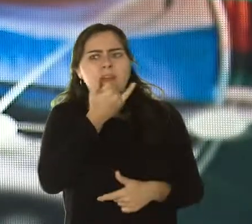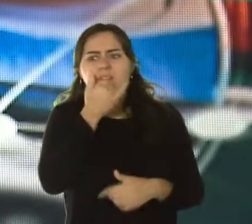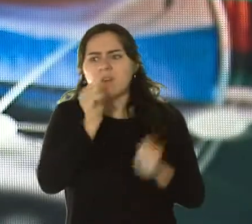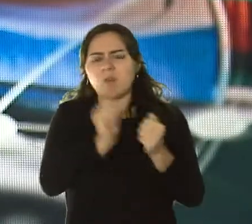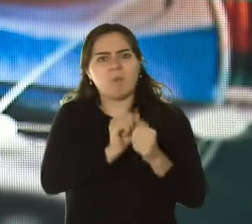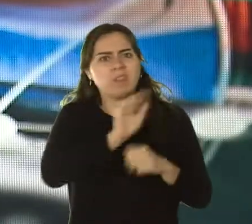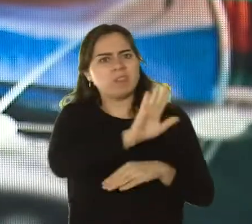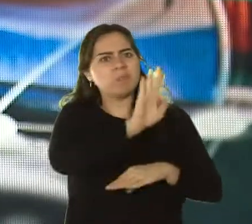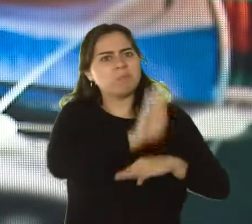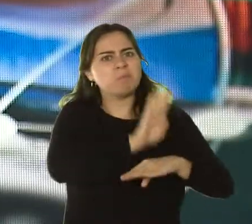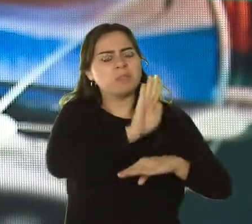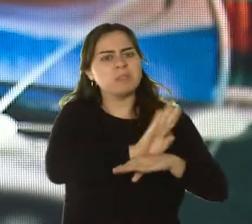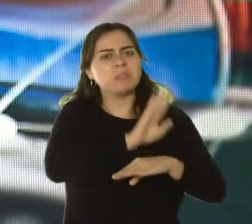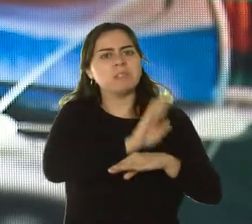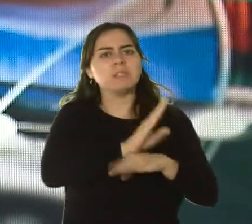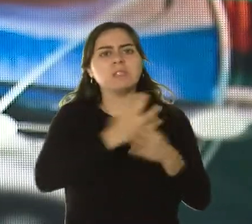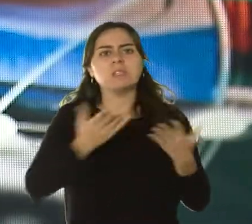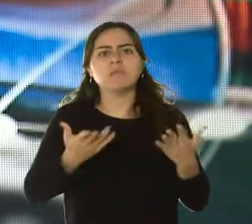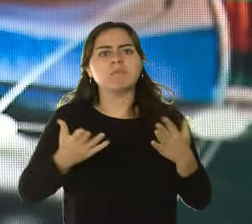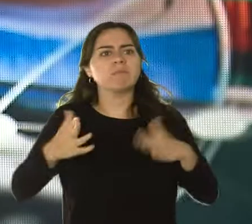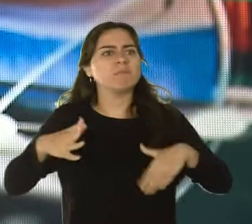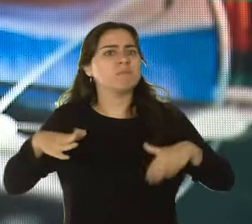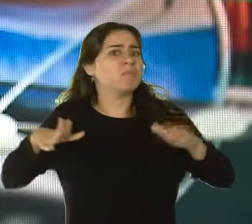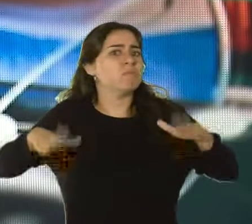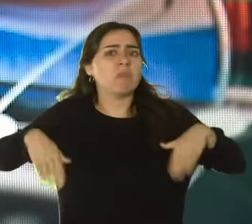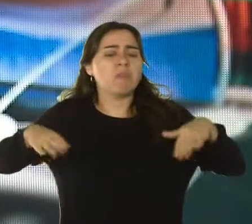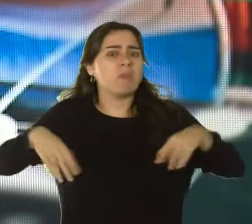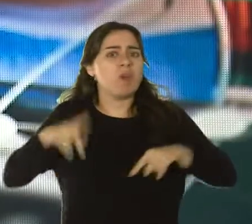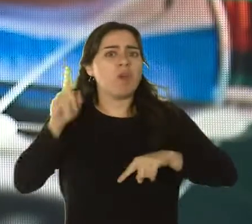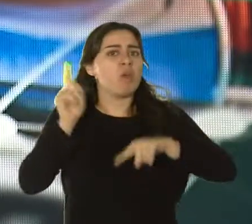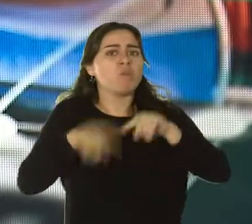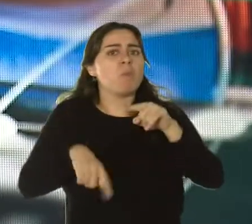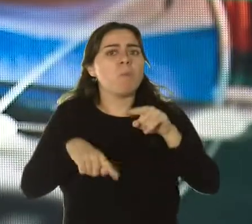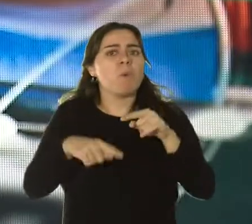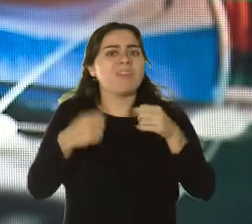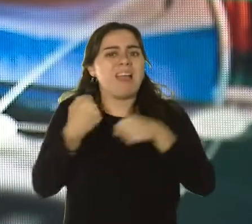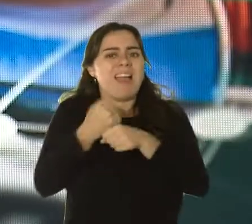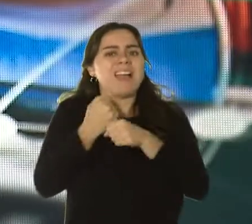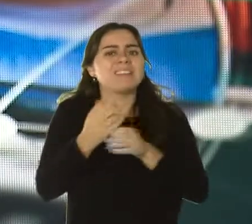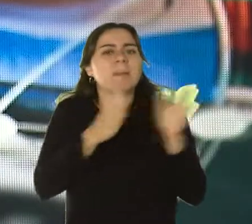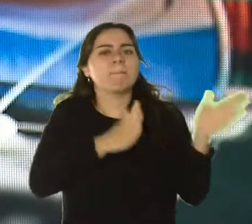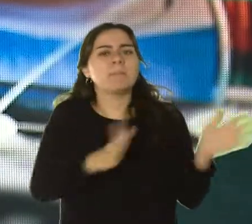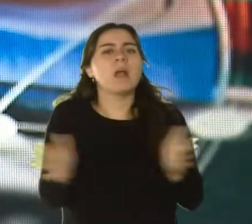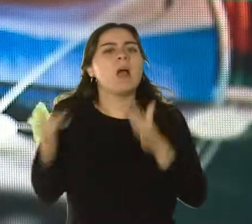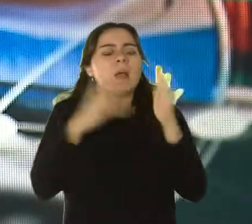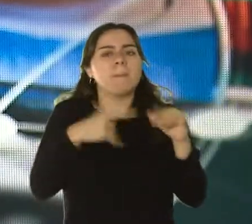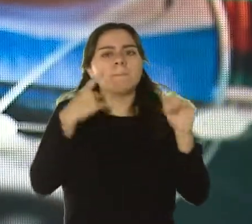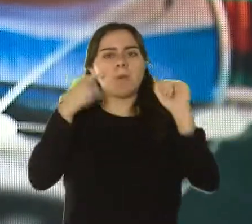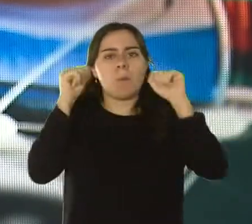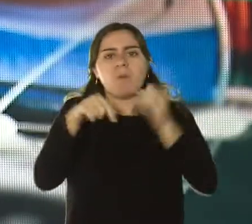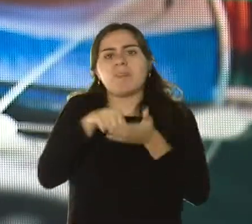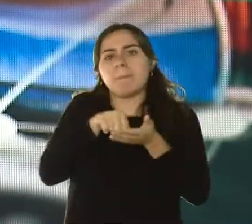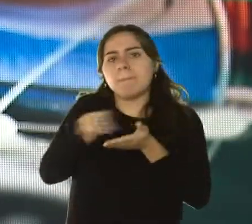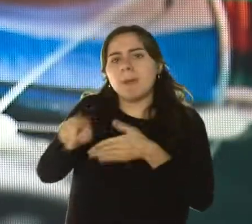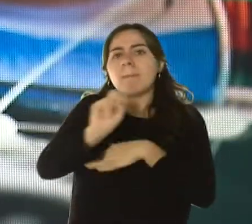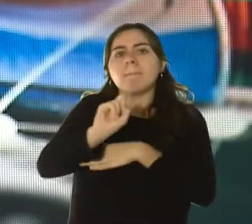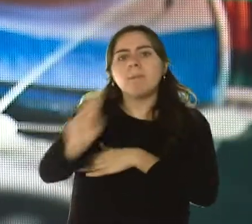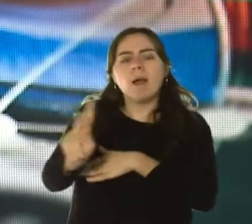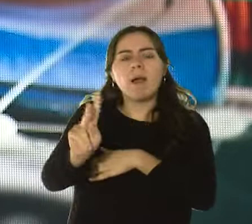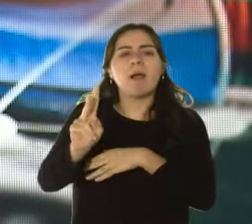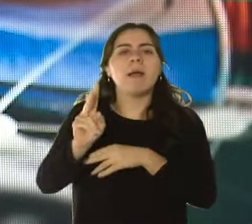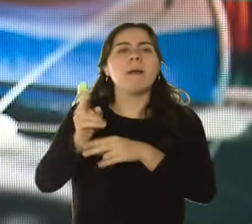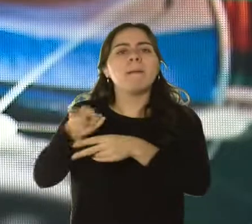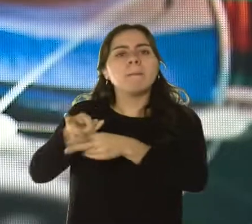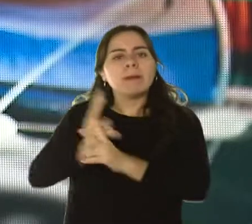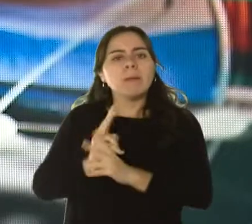o estos negocios que no han podido hacer un plan de repago de todo esto, de lo que es el PPP y lo que es los